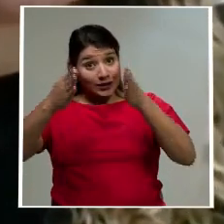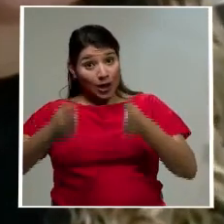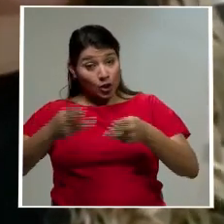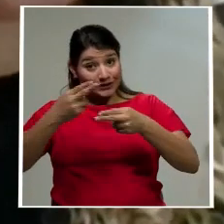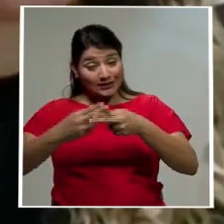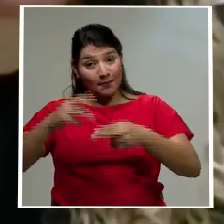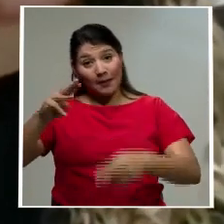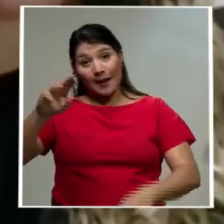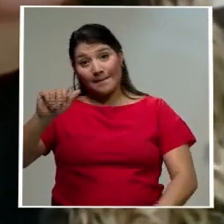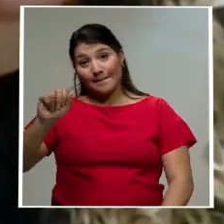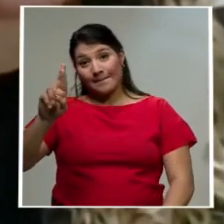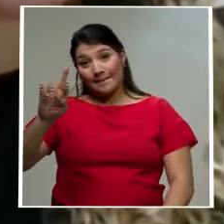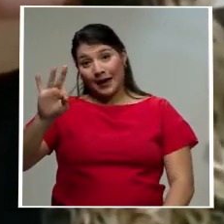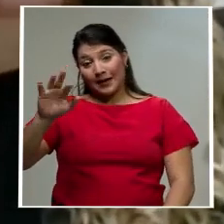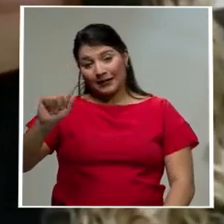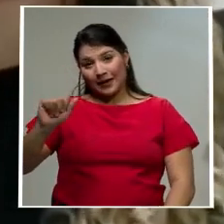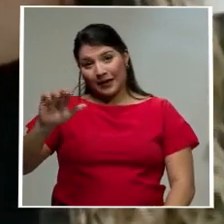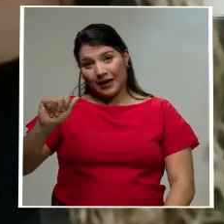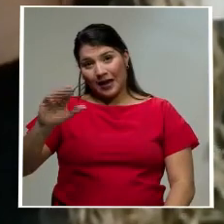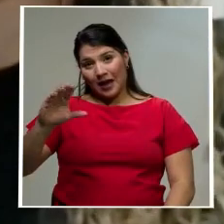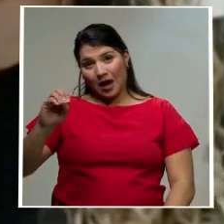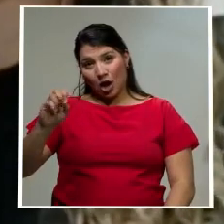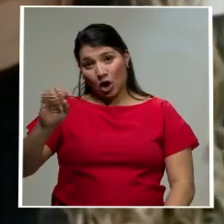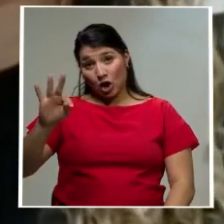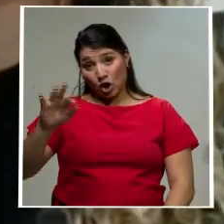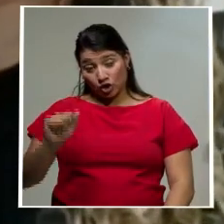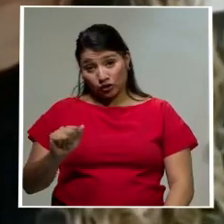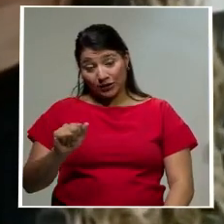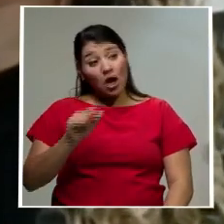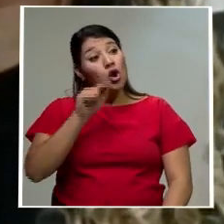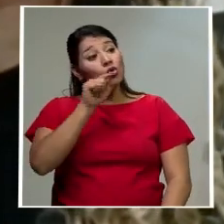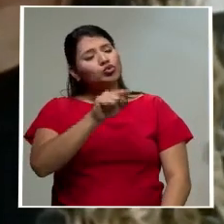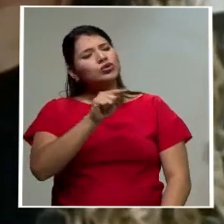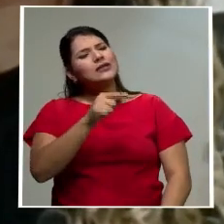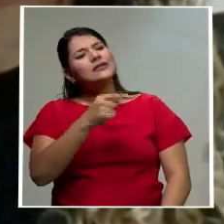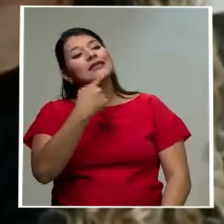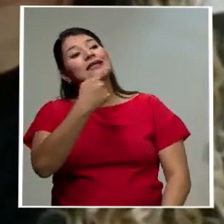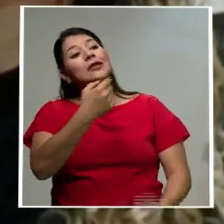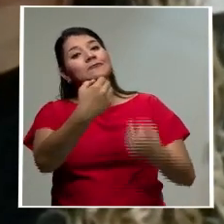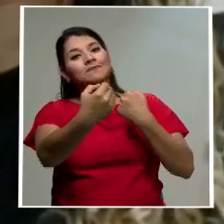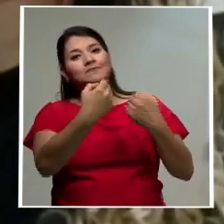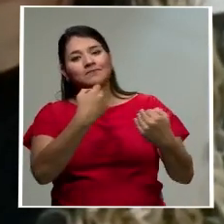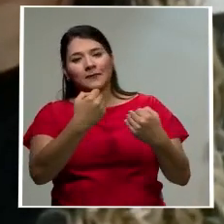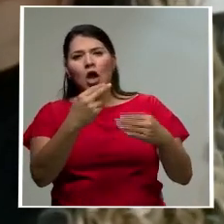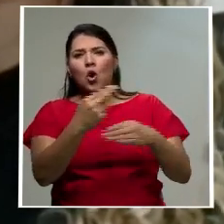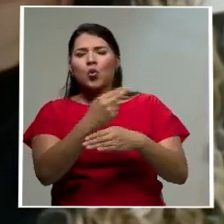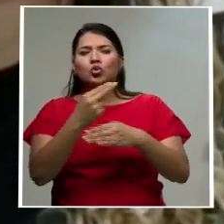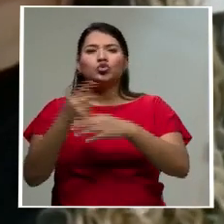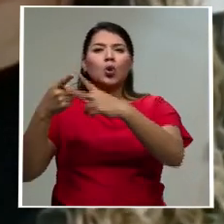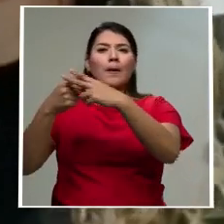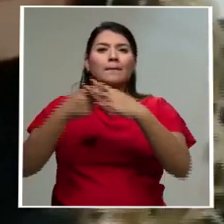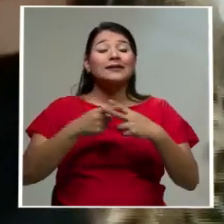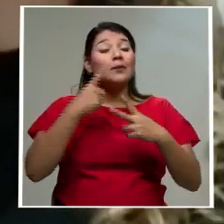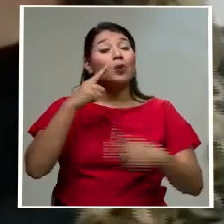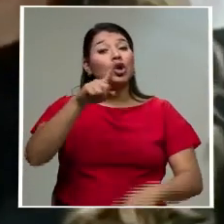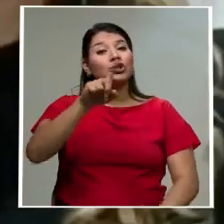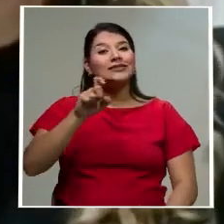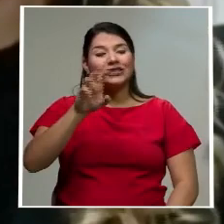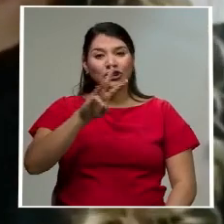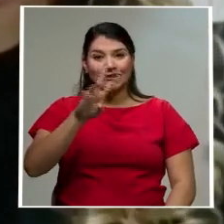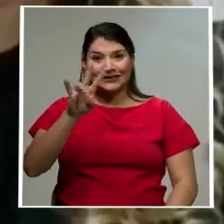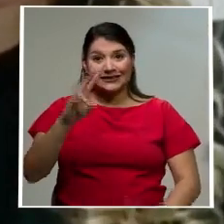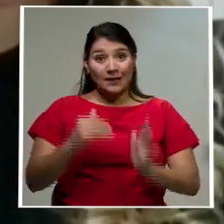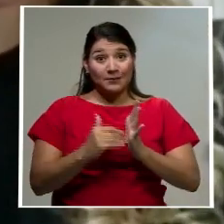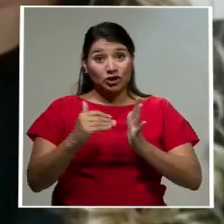le pidieron que explique el uso del fideicomiso por 167 millones de dólares que